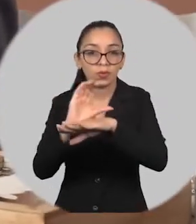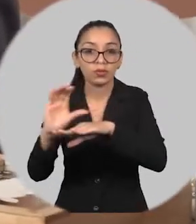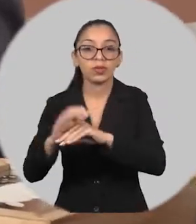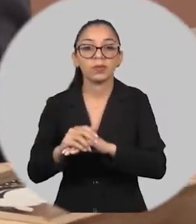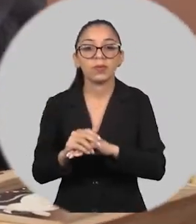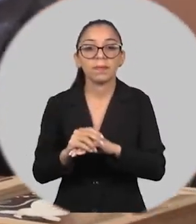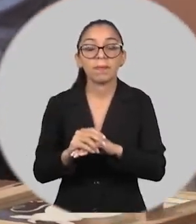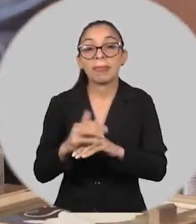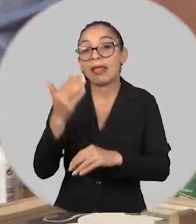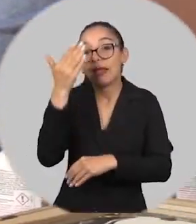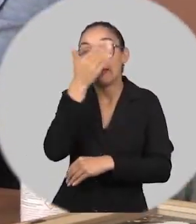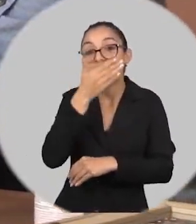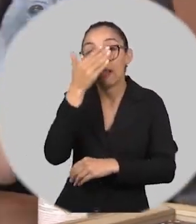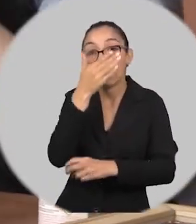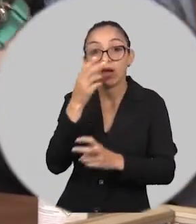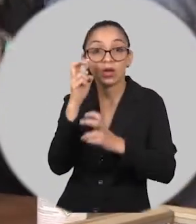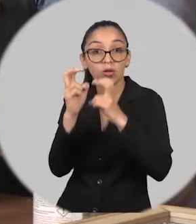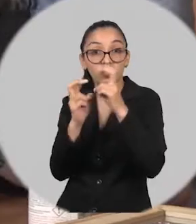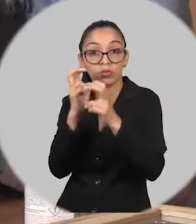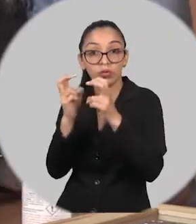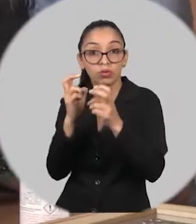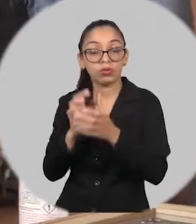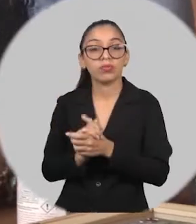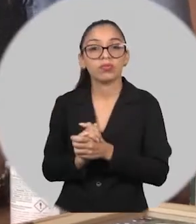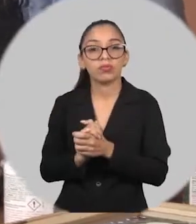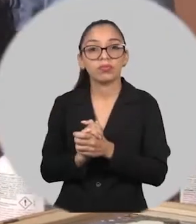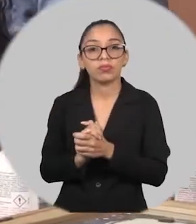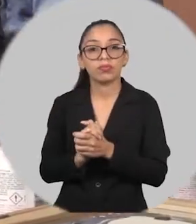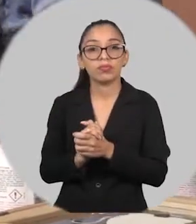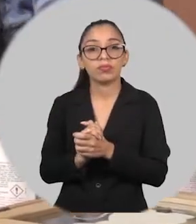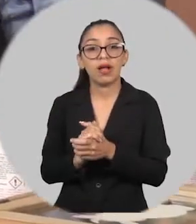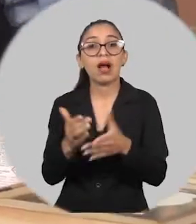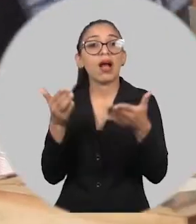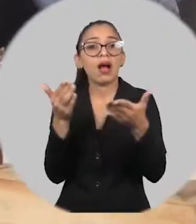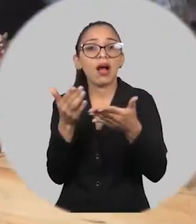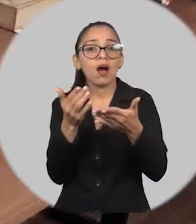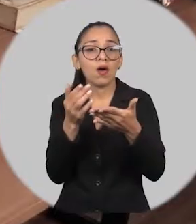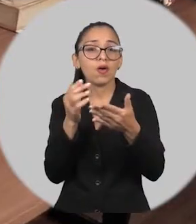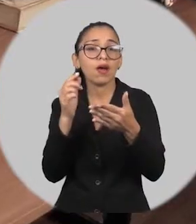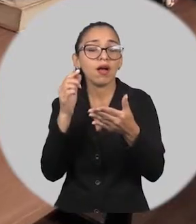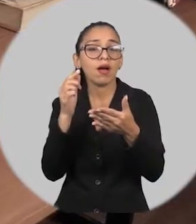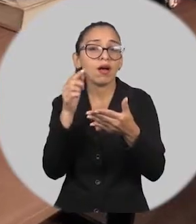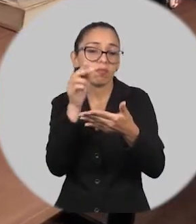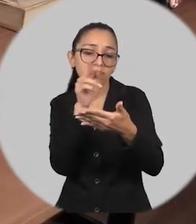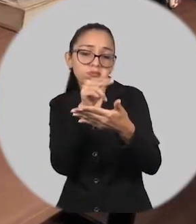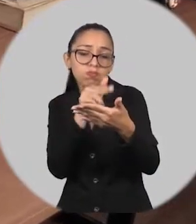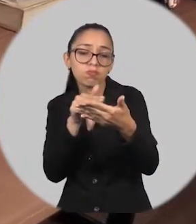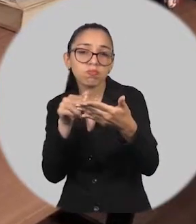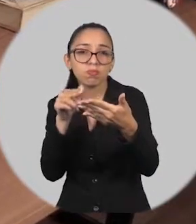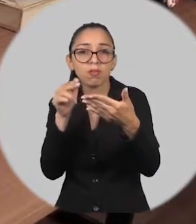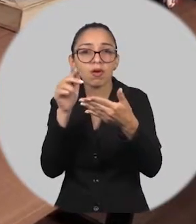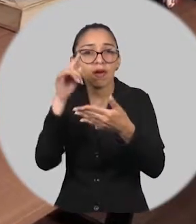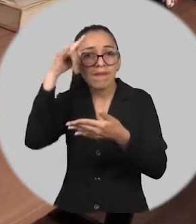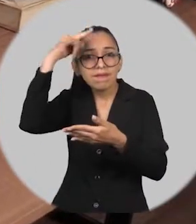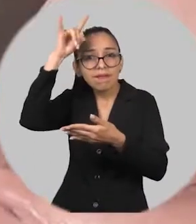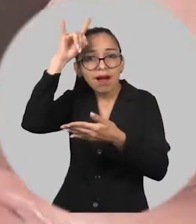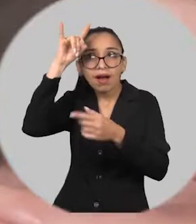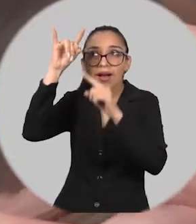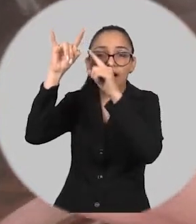Con una acrílica negra ya voy a darle color a los cuernitos de la